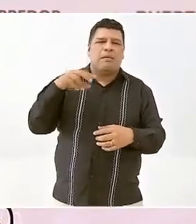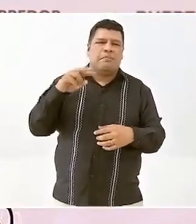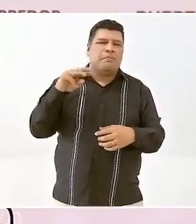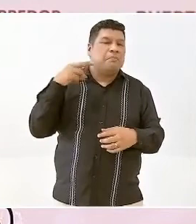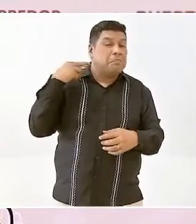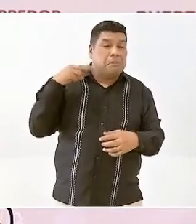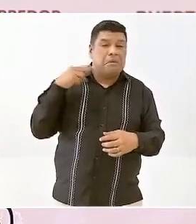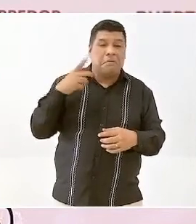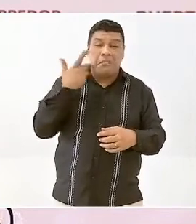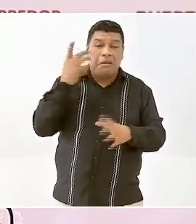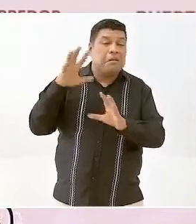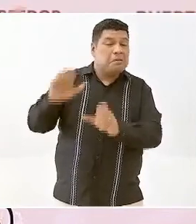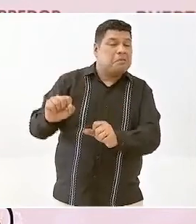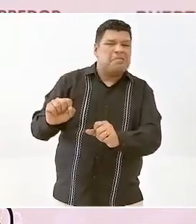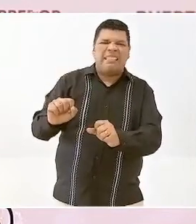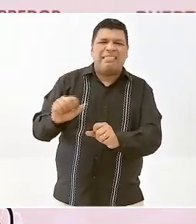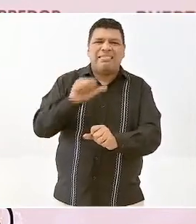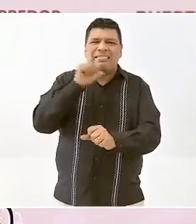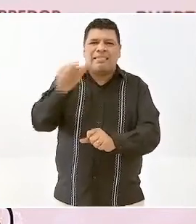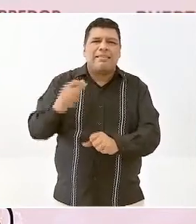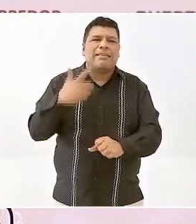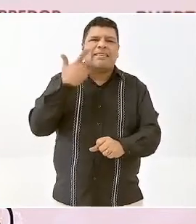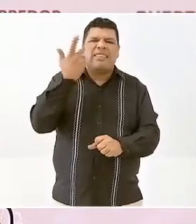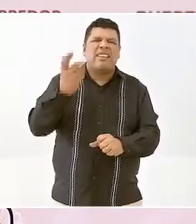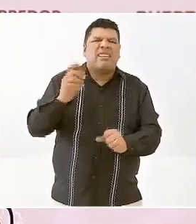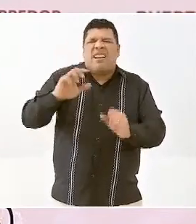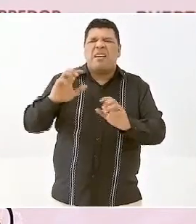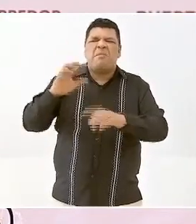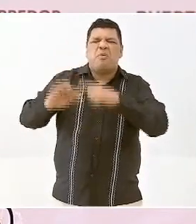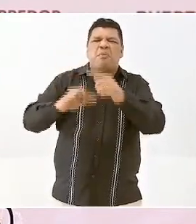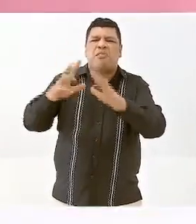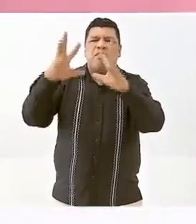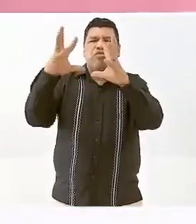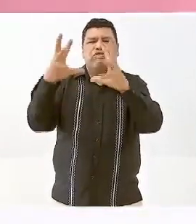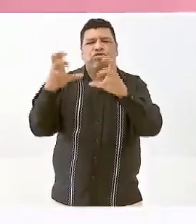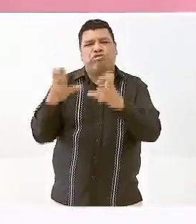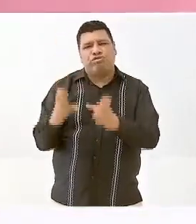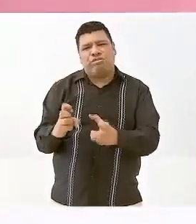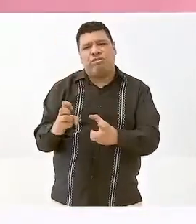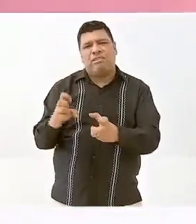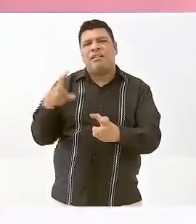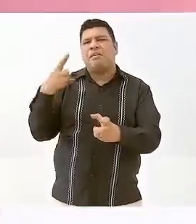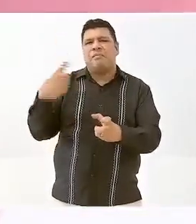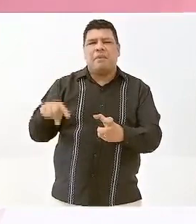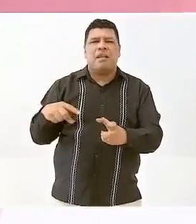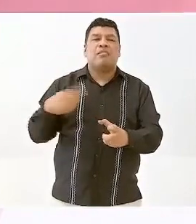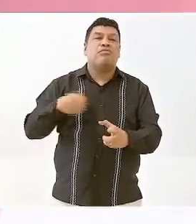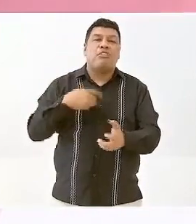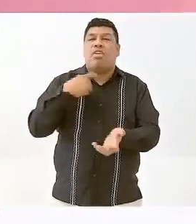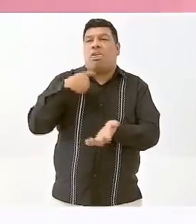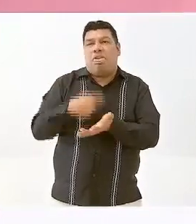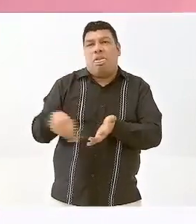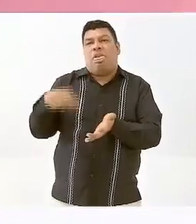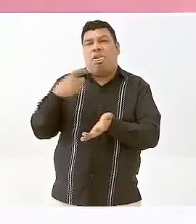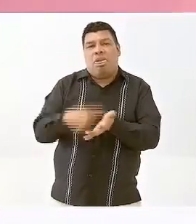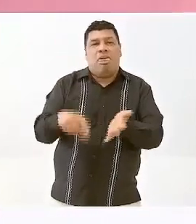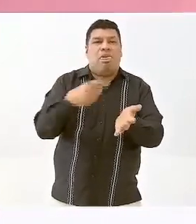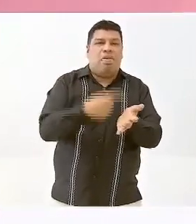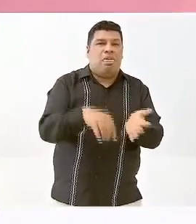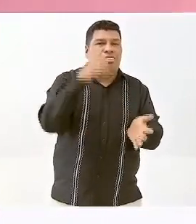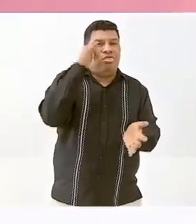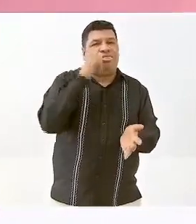Lo que buscaban era que se convirtieran en chatarra para que siguiéramos comprando la